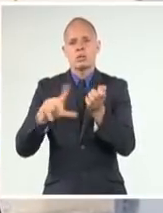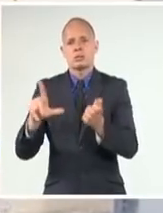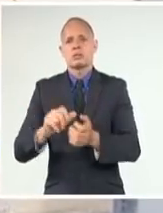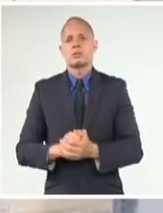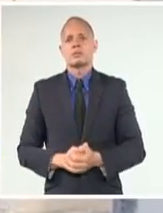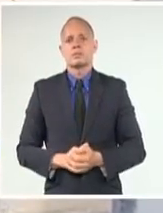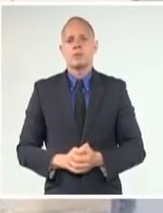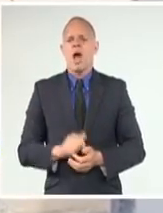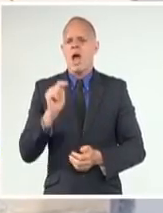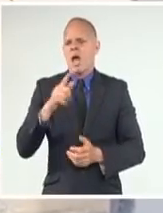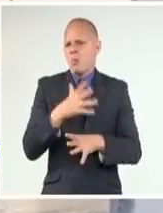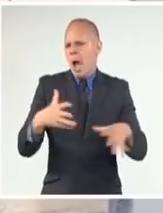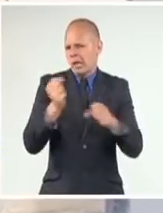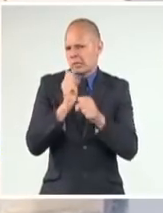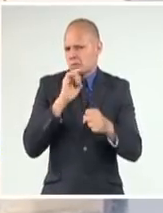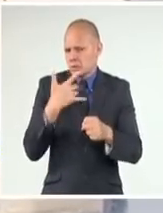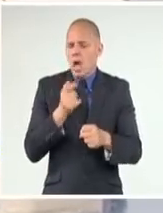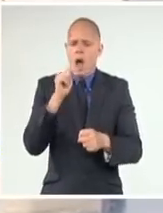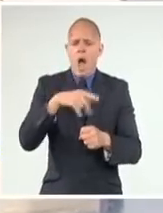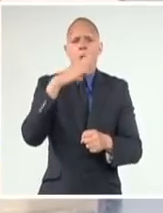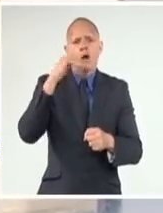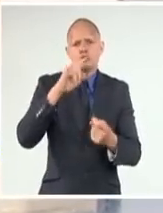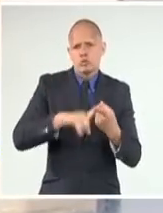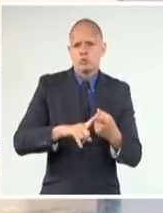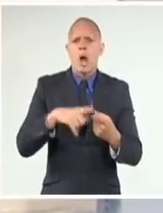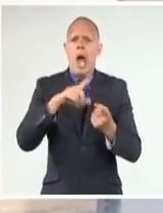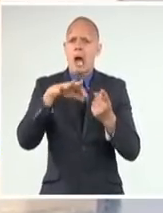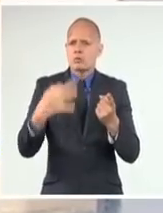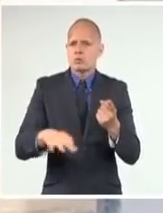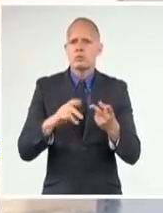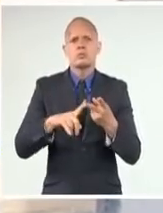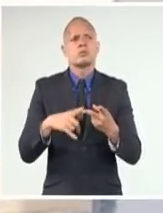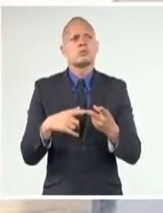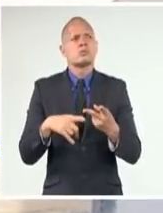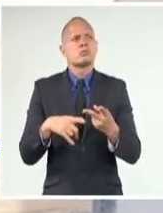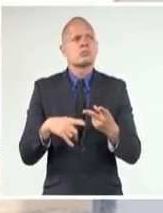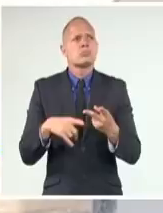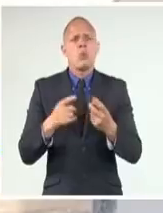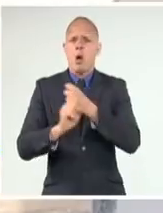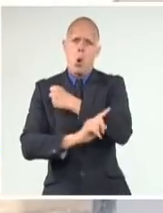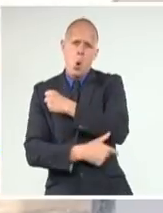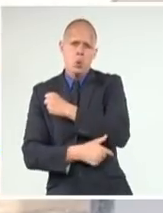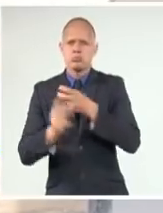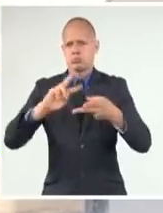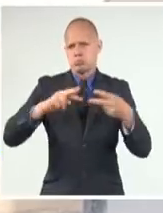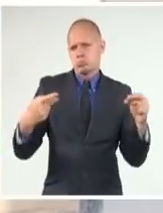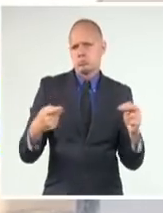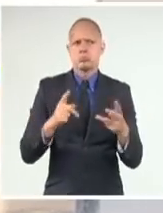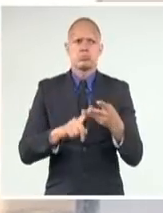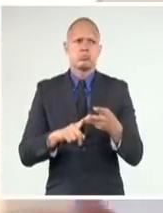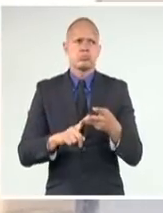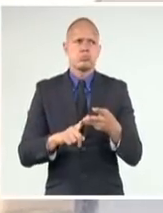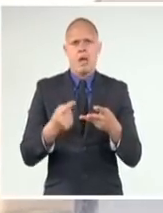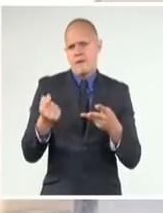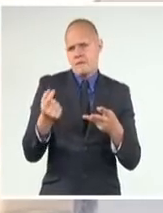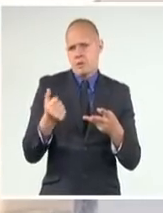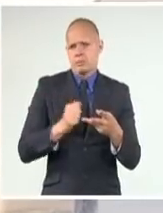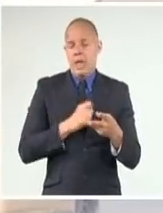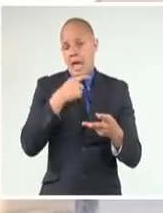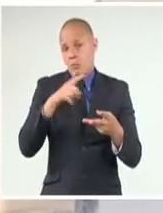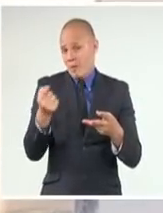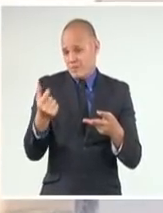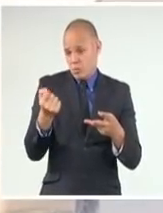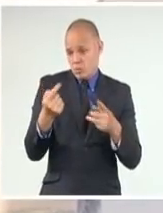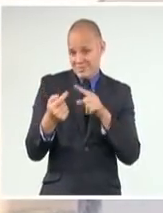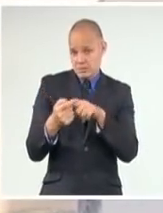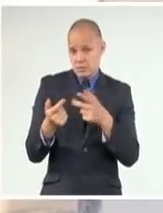arroz y azúcar trae pasta alimenticia y trae granos aclaró que en el caso de los granos